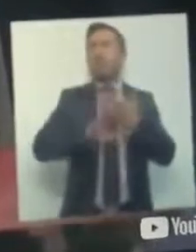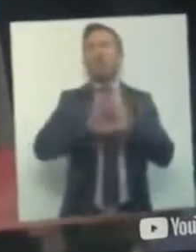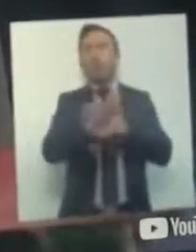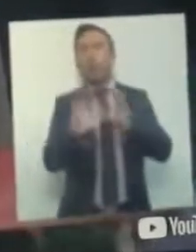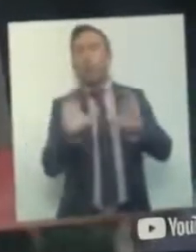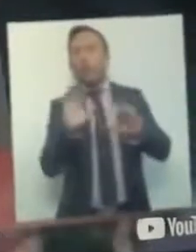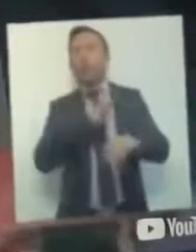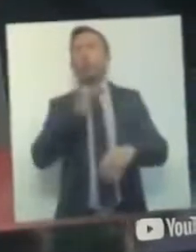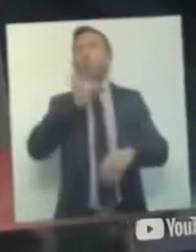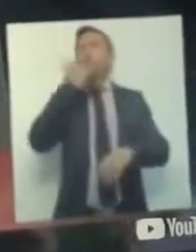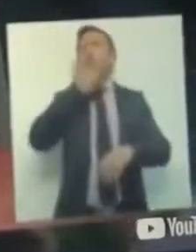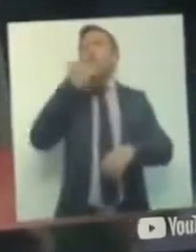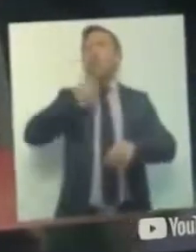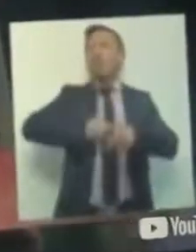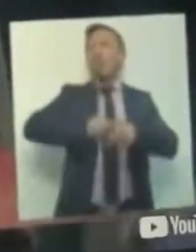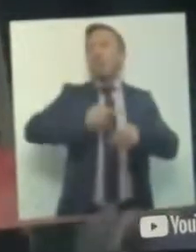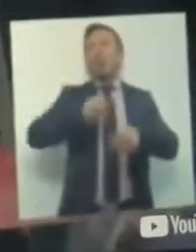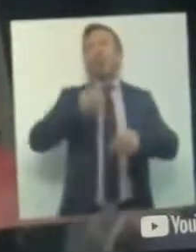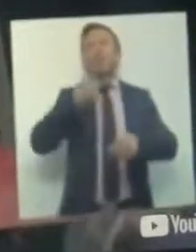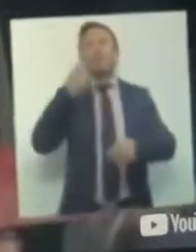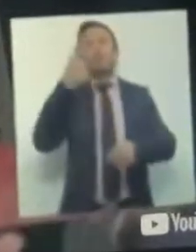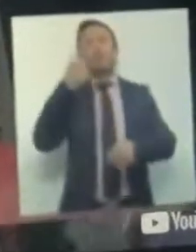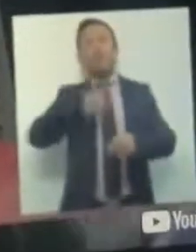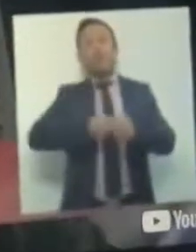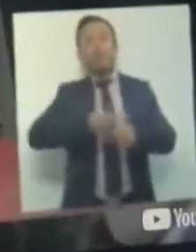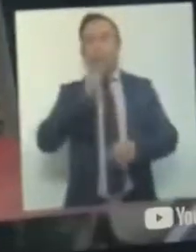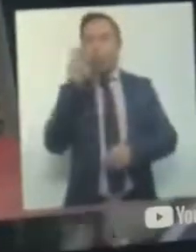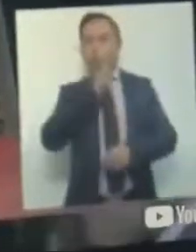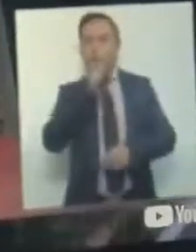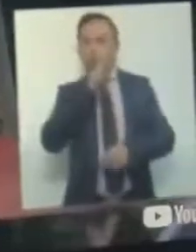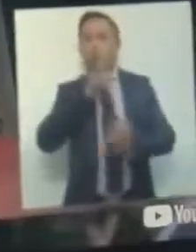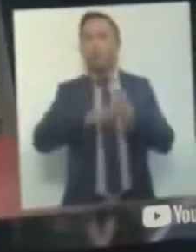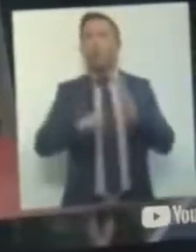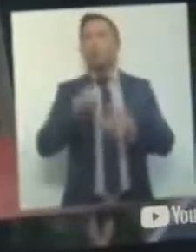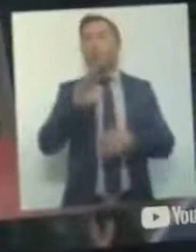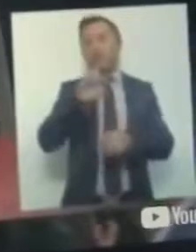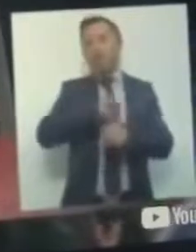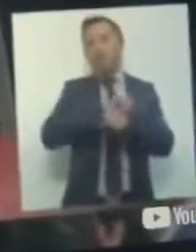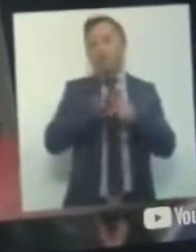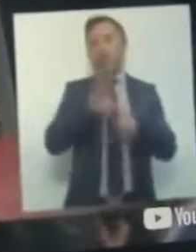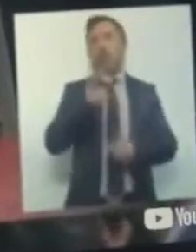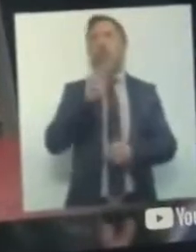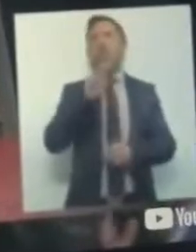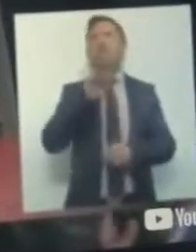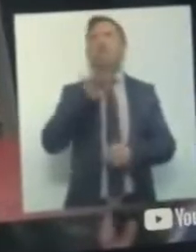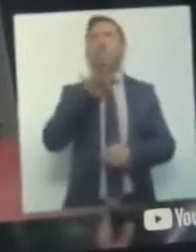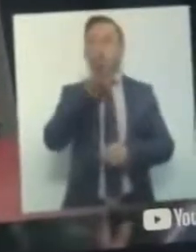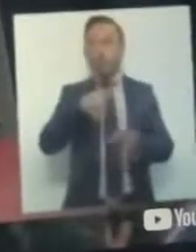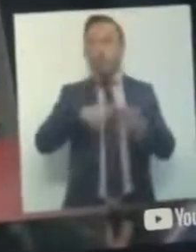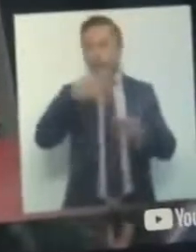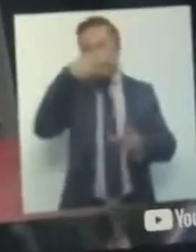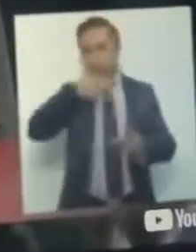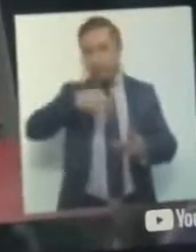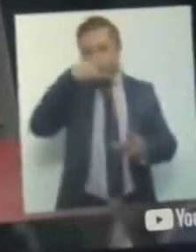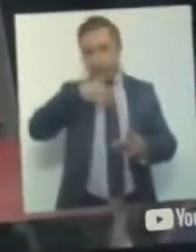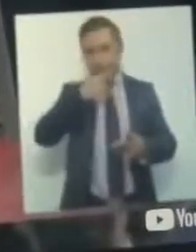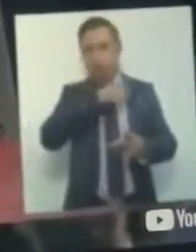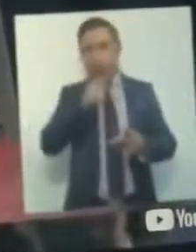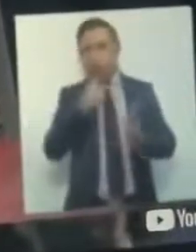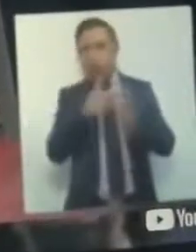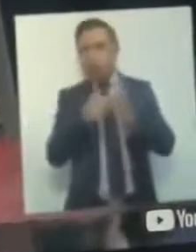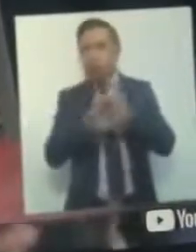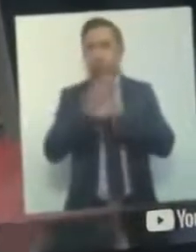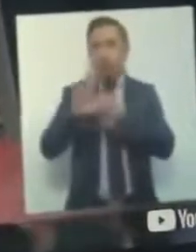de contagios de enfermedades respiratorias como ser el COVID-19 y la influenza. Sin